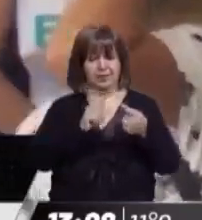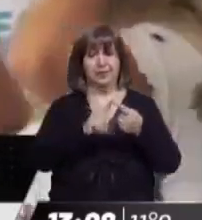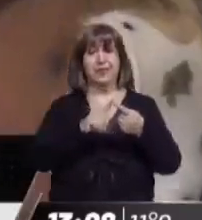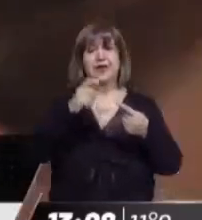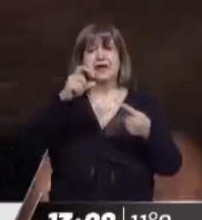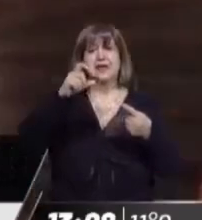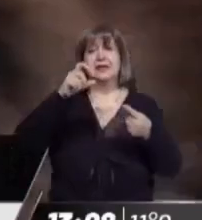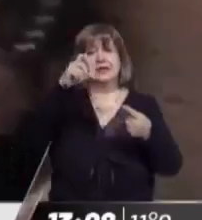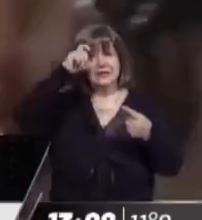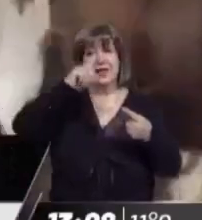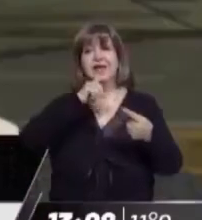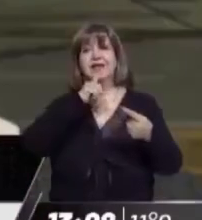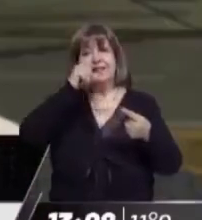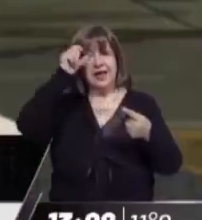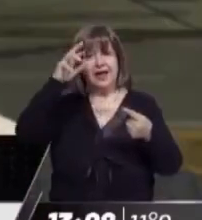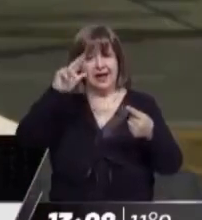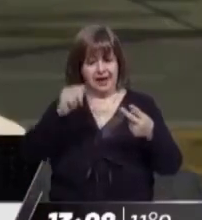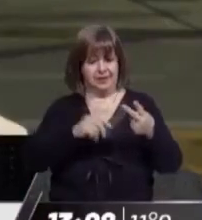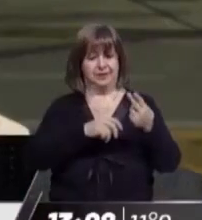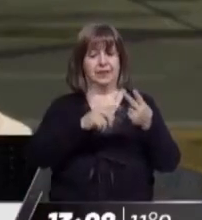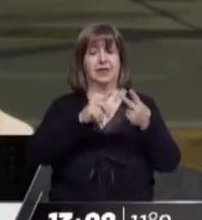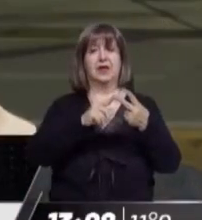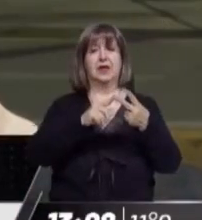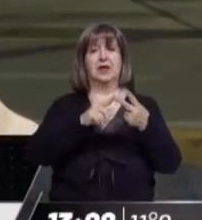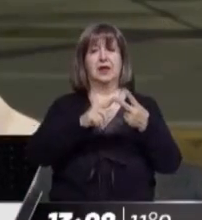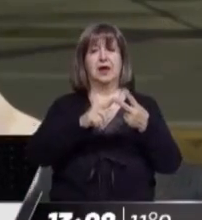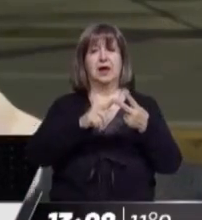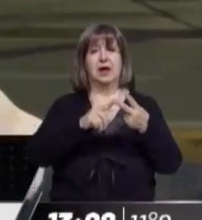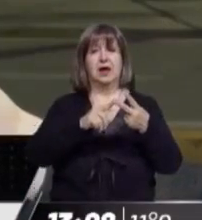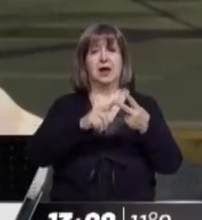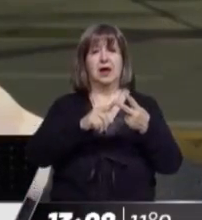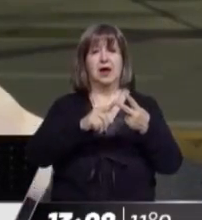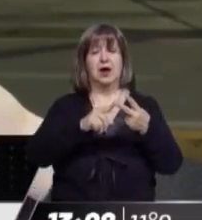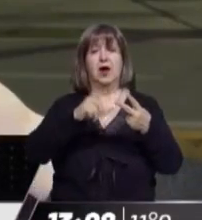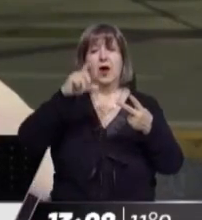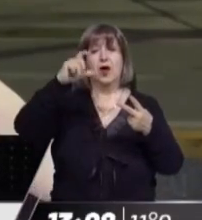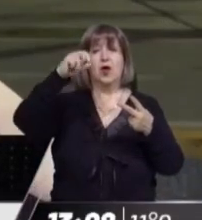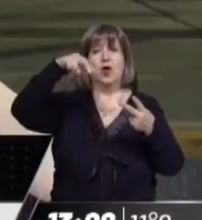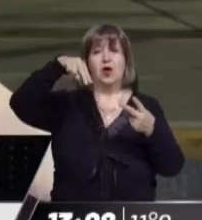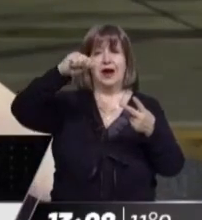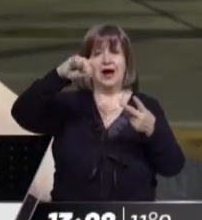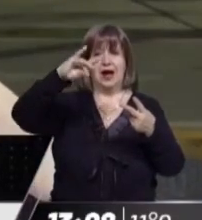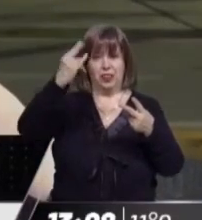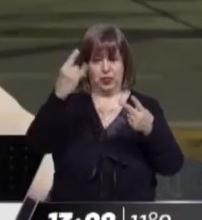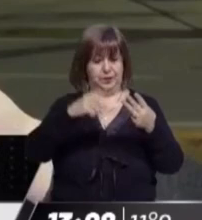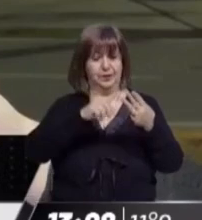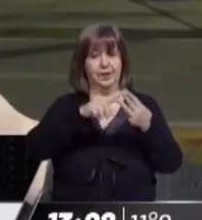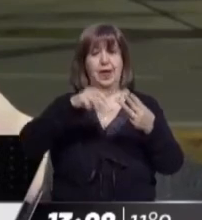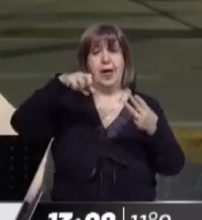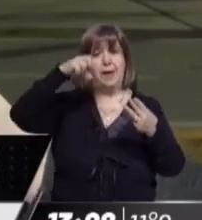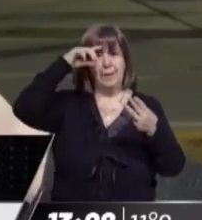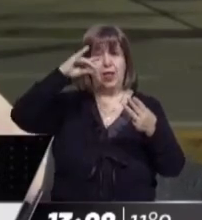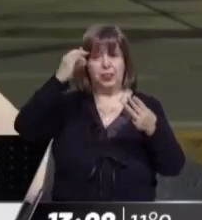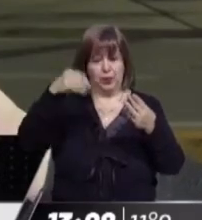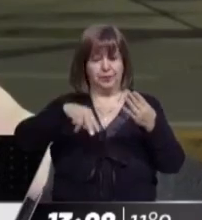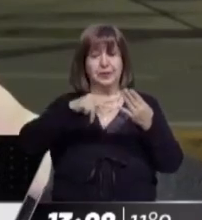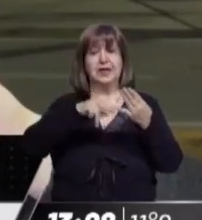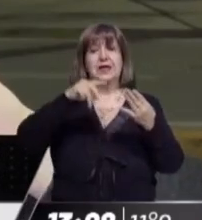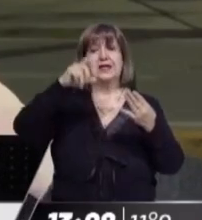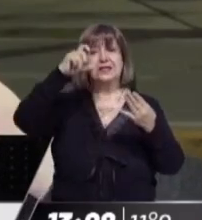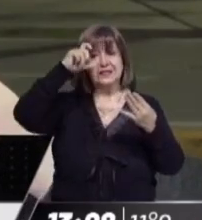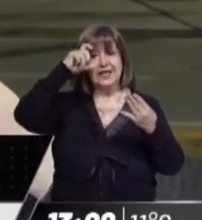la CETERA inclusive y se pliega CONADO Histórica, CONADU, FEDUN, UDA,